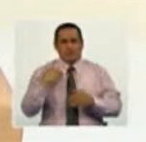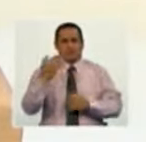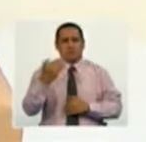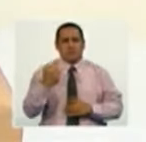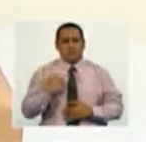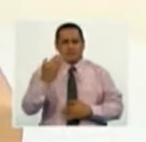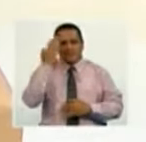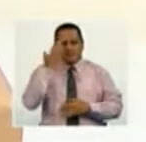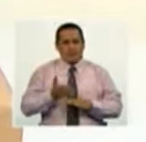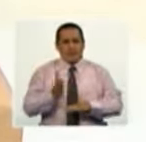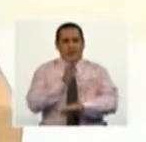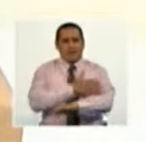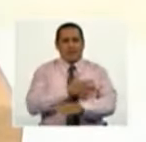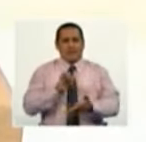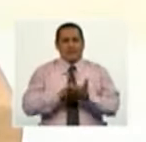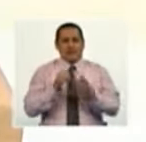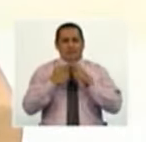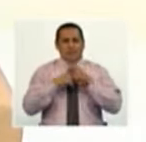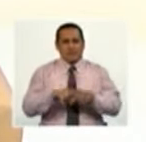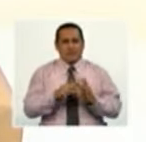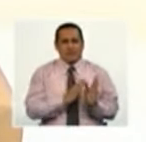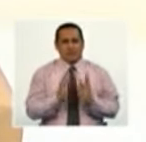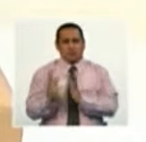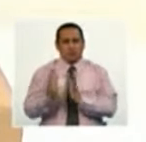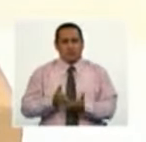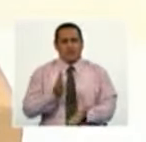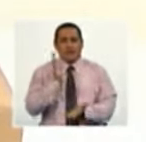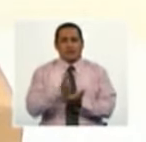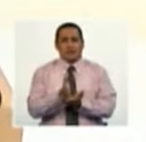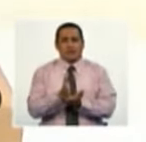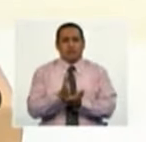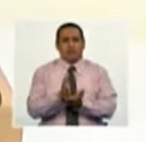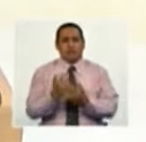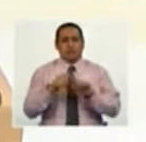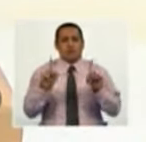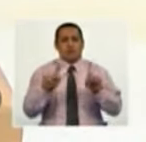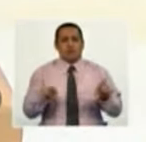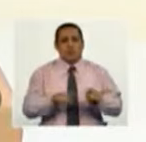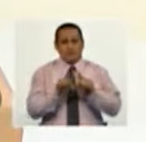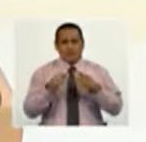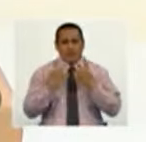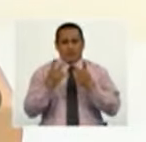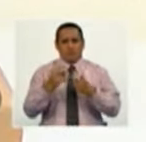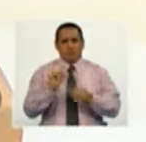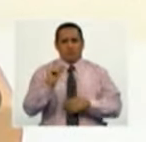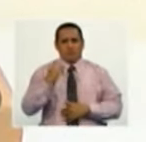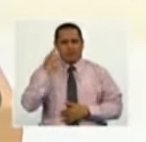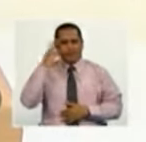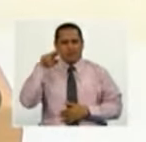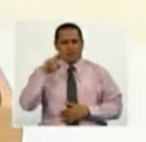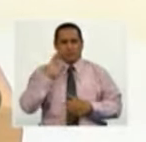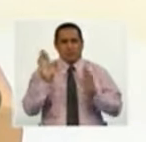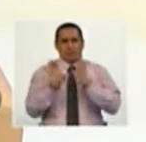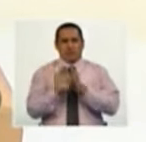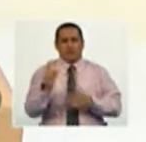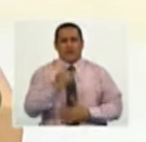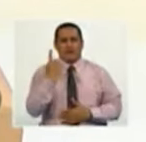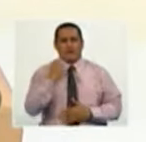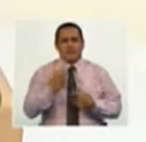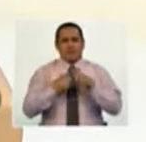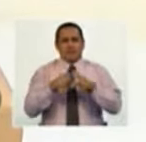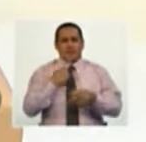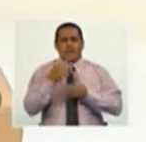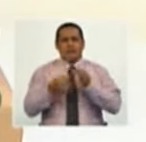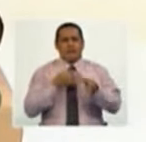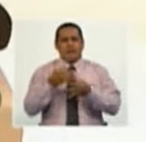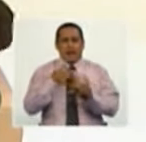aproximadamente antes de que se iniciara el procedimiento disciplinario. Entonces, hubiera sido quizá poco razonable que la gerencia hubiera